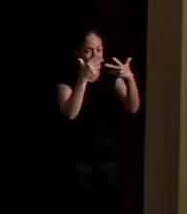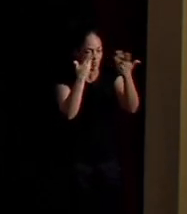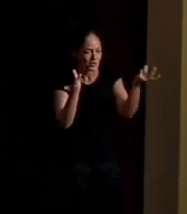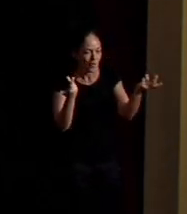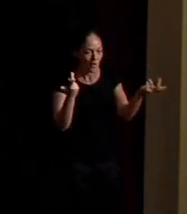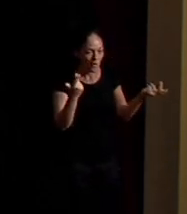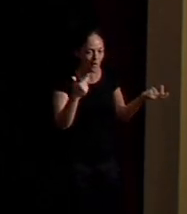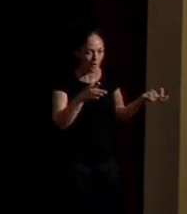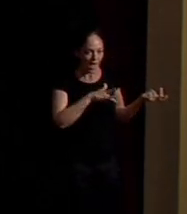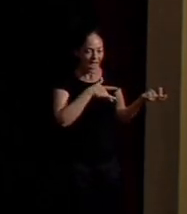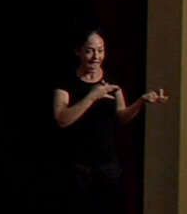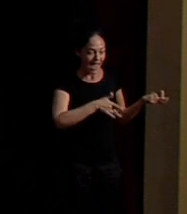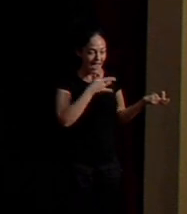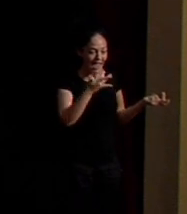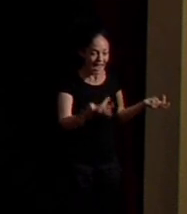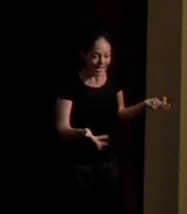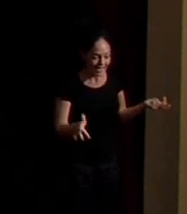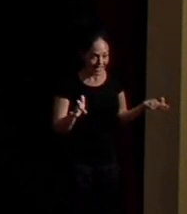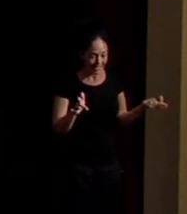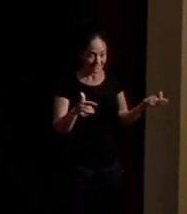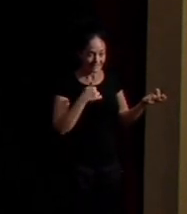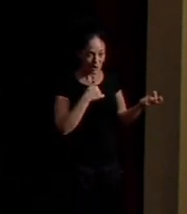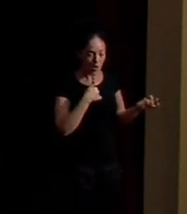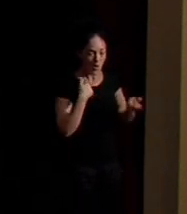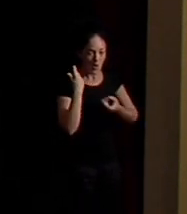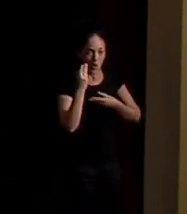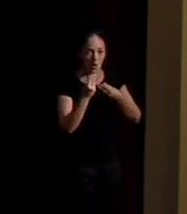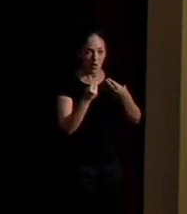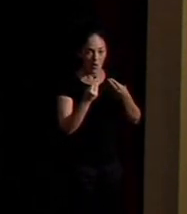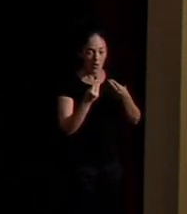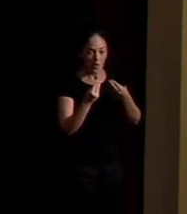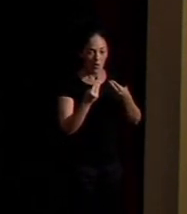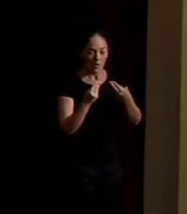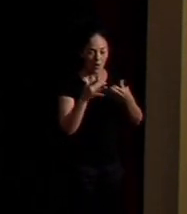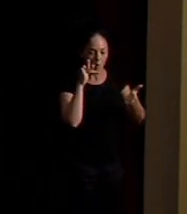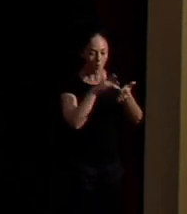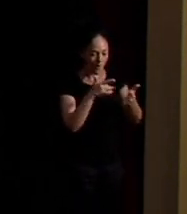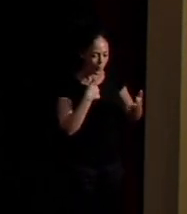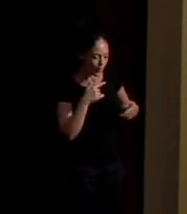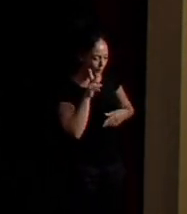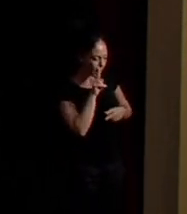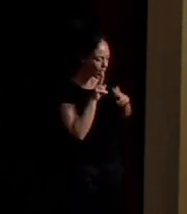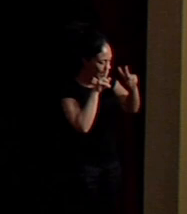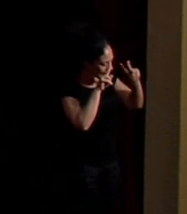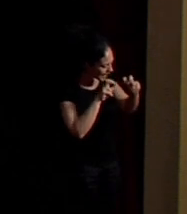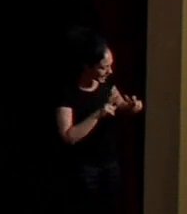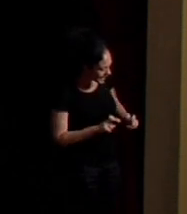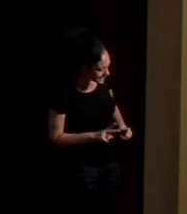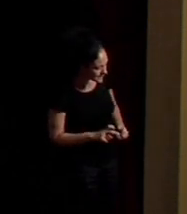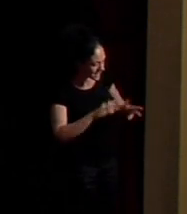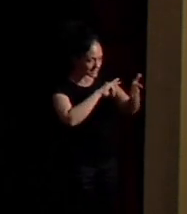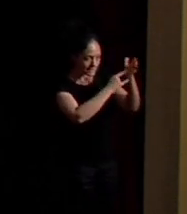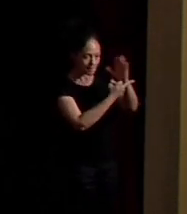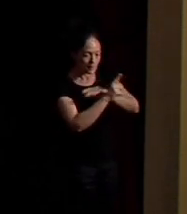éticos y epistemológicos de los que yo parto cuando me acerco al análisis del sistema prostitucional,